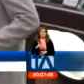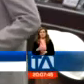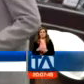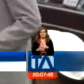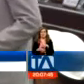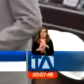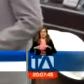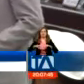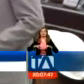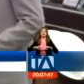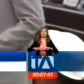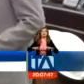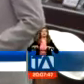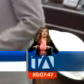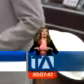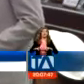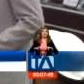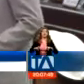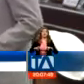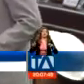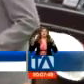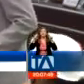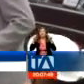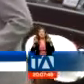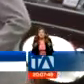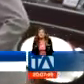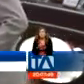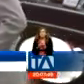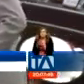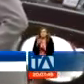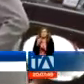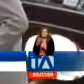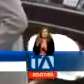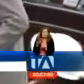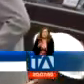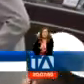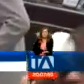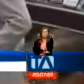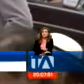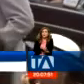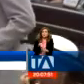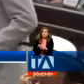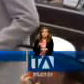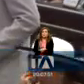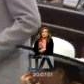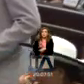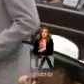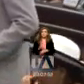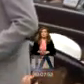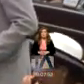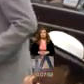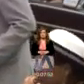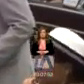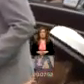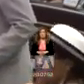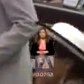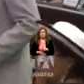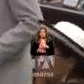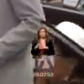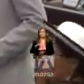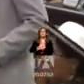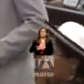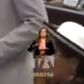la investigación porque fácilmente se está haciendo costumbre en nuestro país que los